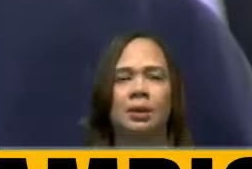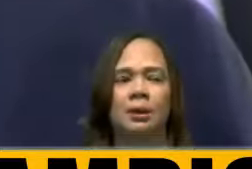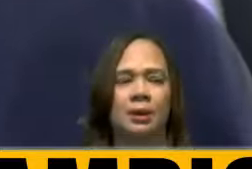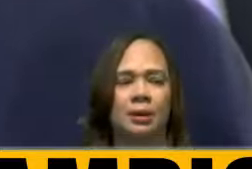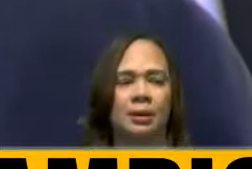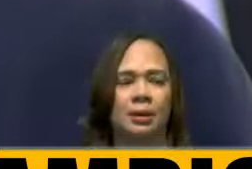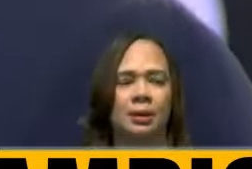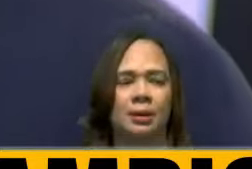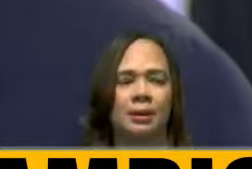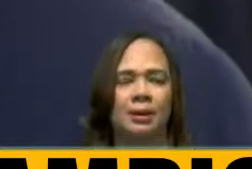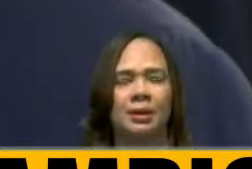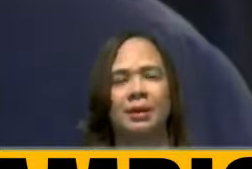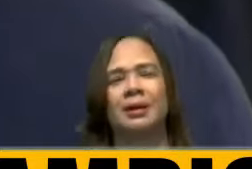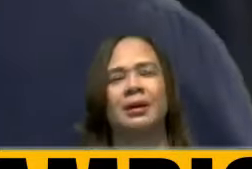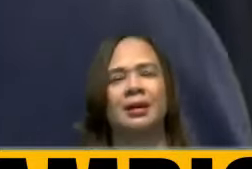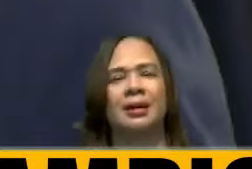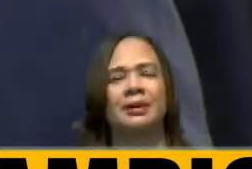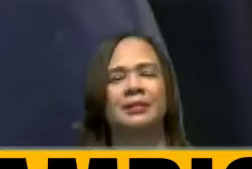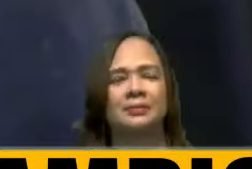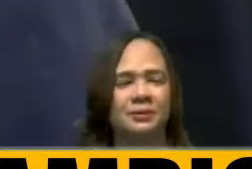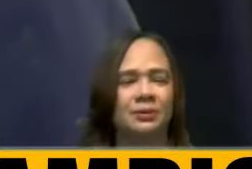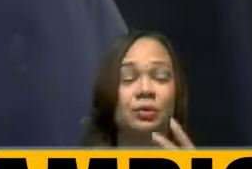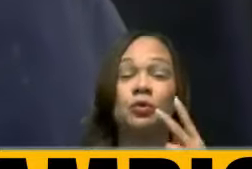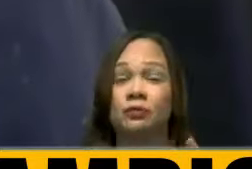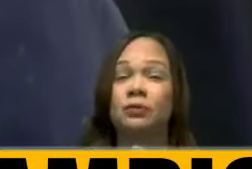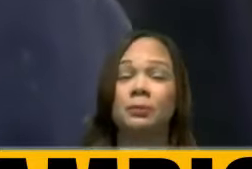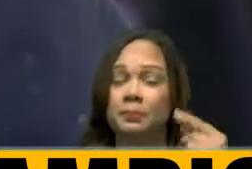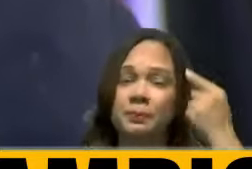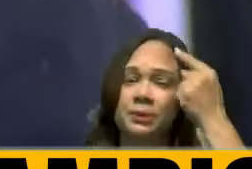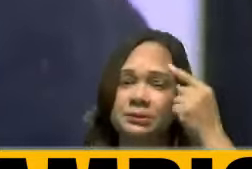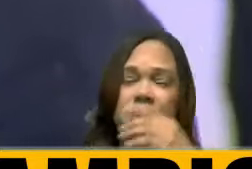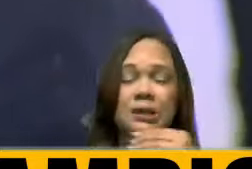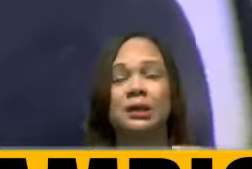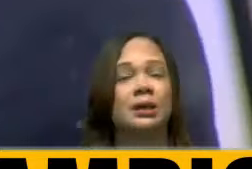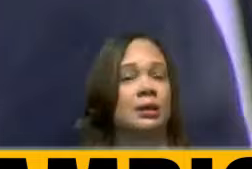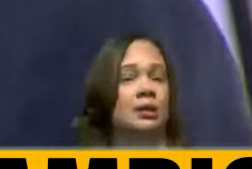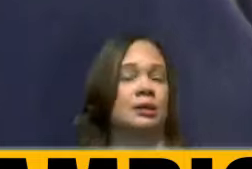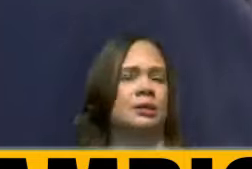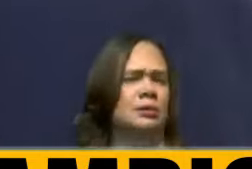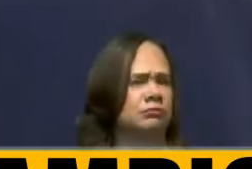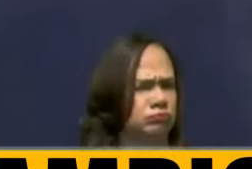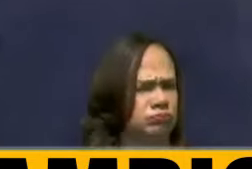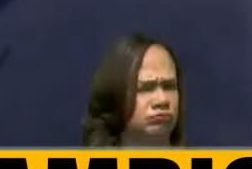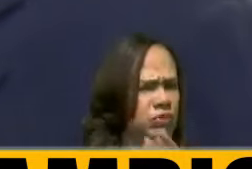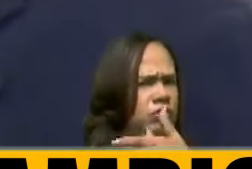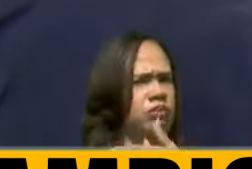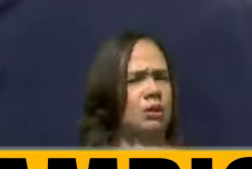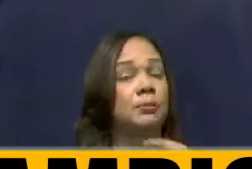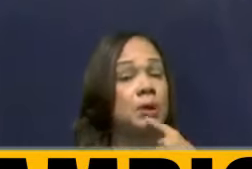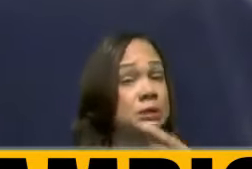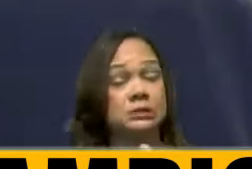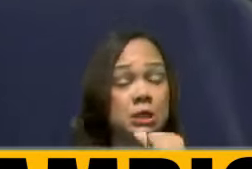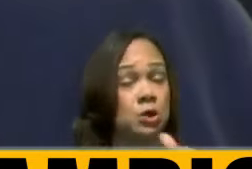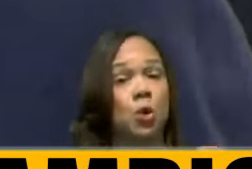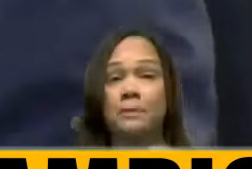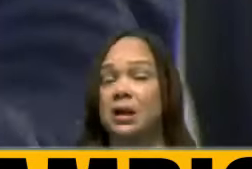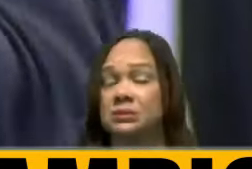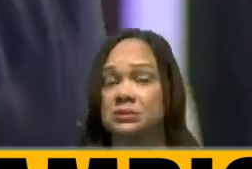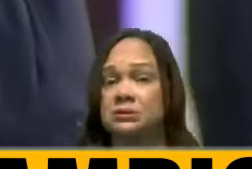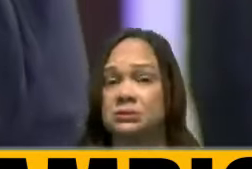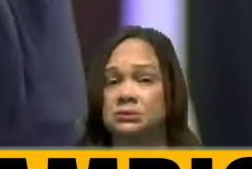luisín Pero cuando lo vi pensé y yo dije y este truco como ya usted he dicho que no